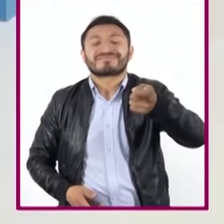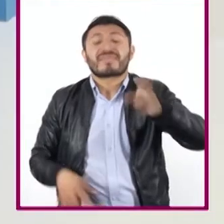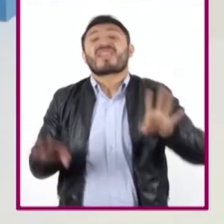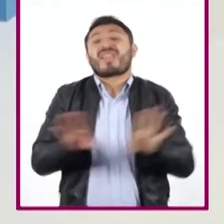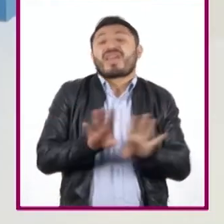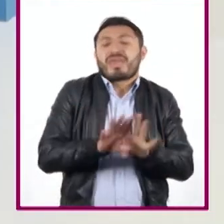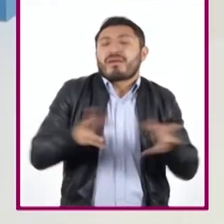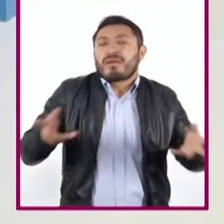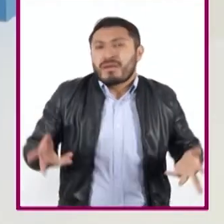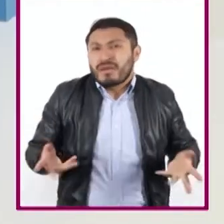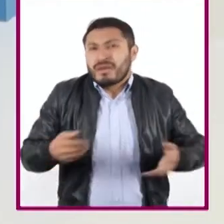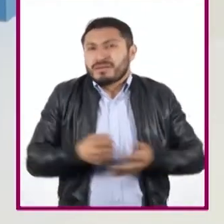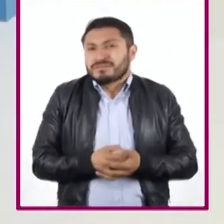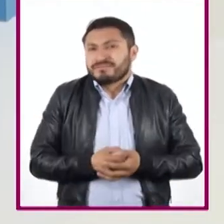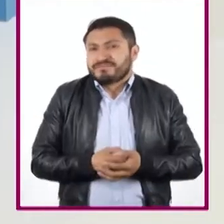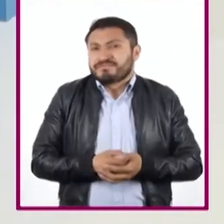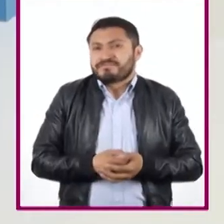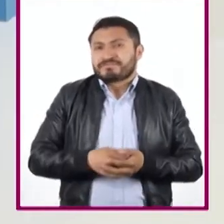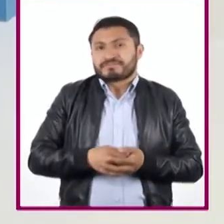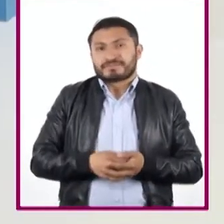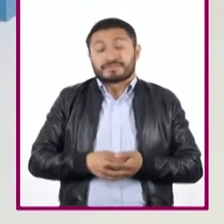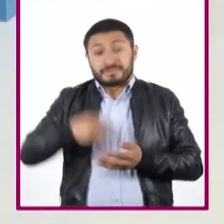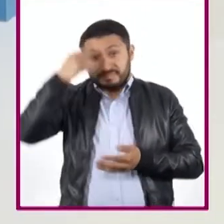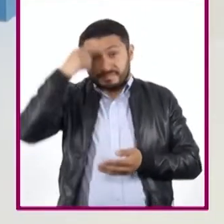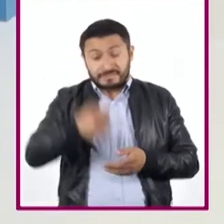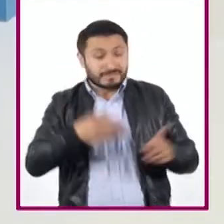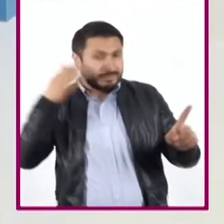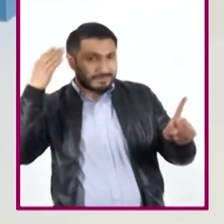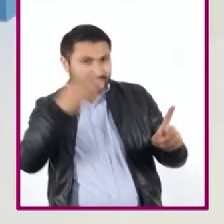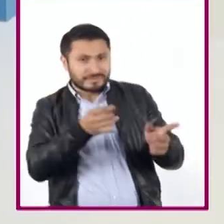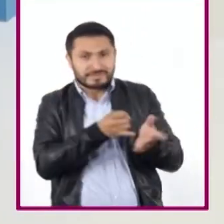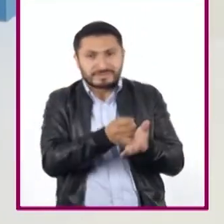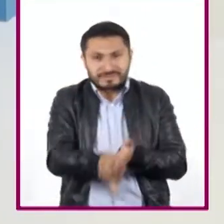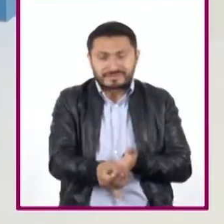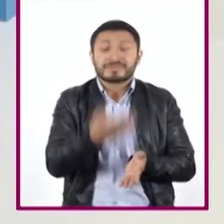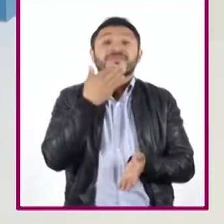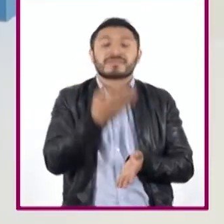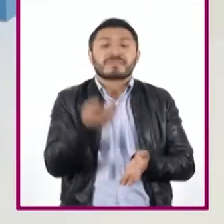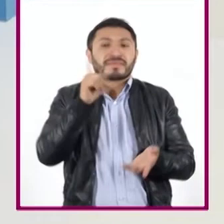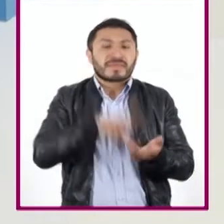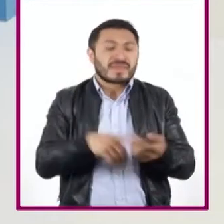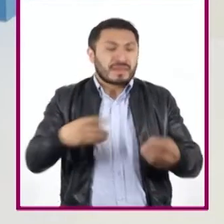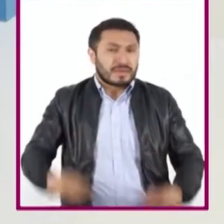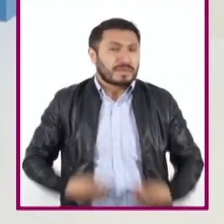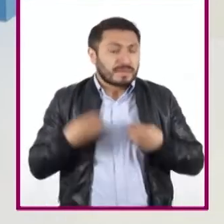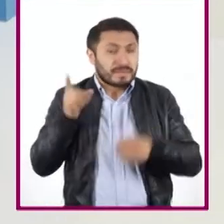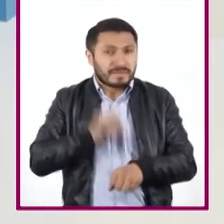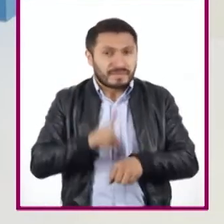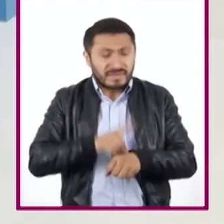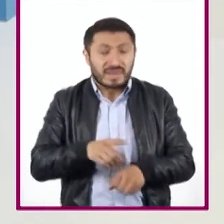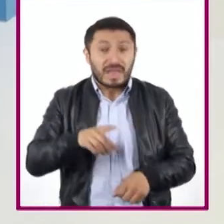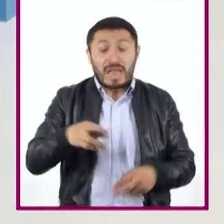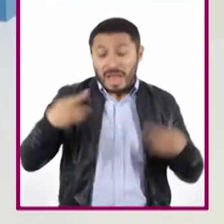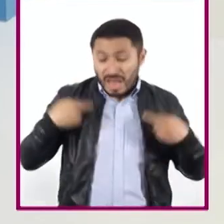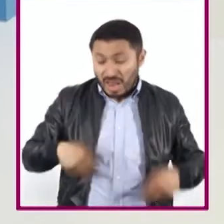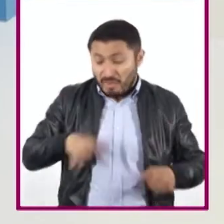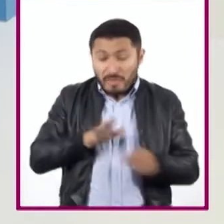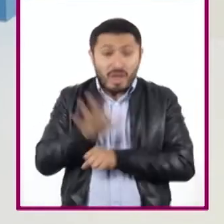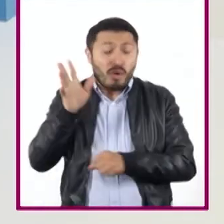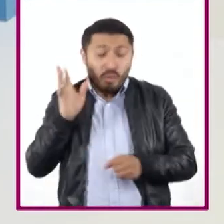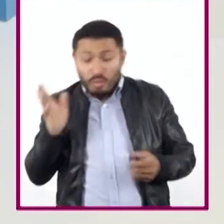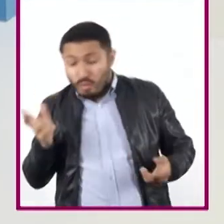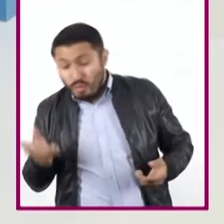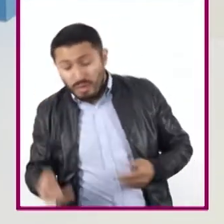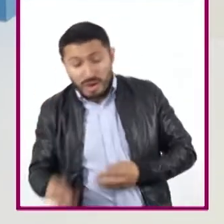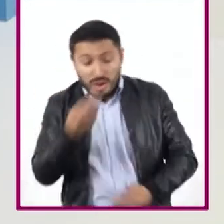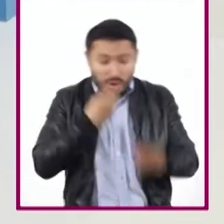información para tomar decisiones con relación con su rutina diaria, cómo decidir qué ropa ponerse, qué comer, qué